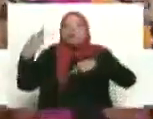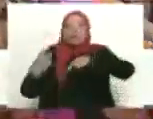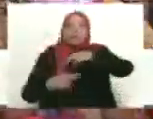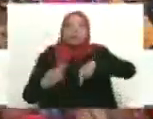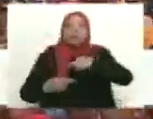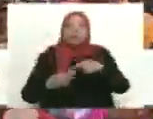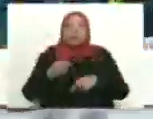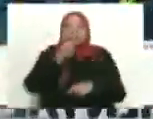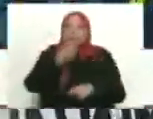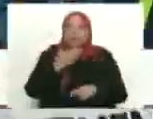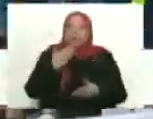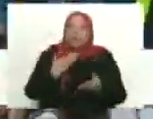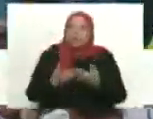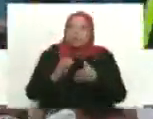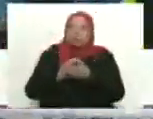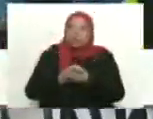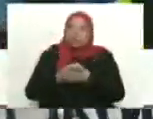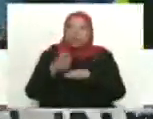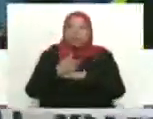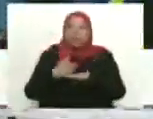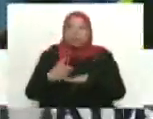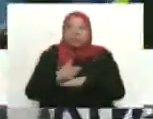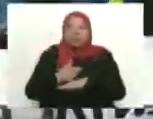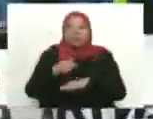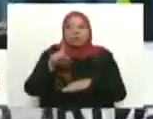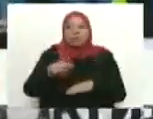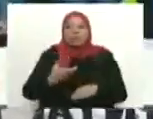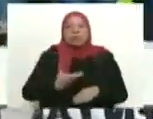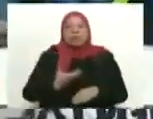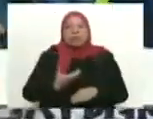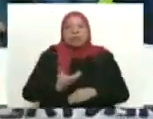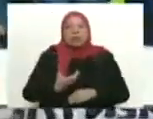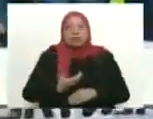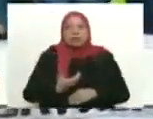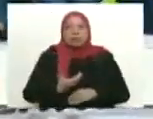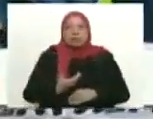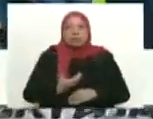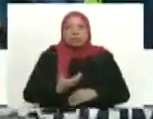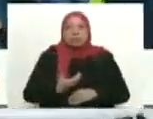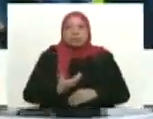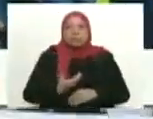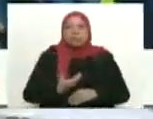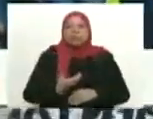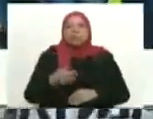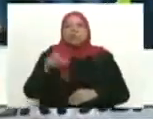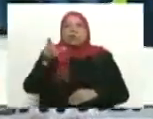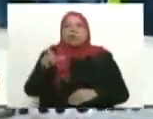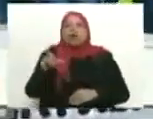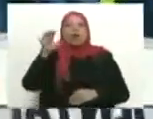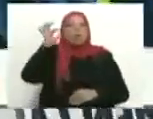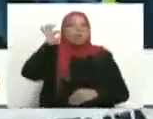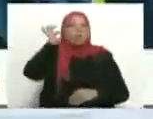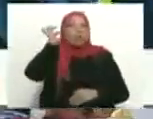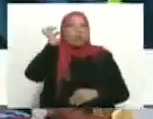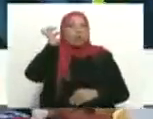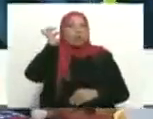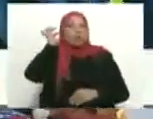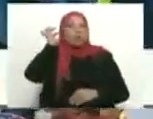Bueno, gracias, compañero gobernador, compañera alcaldesa, compañera Jacqueline.